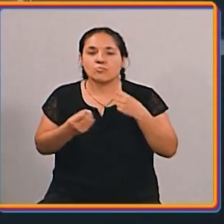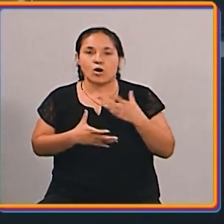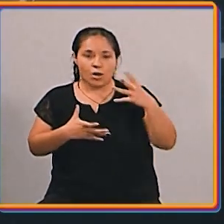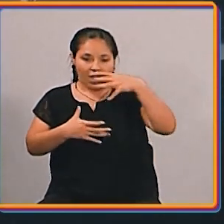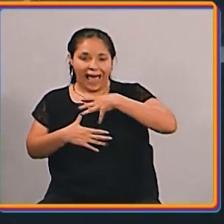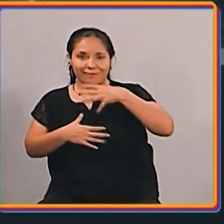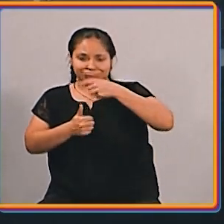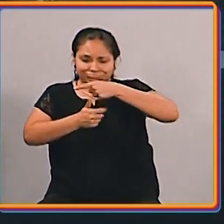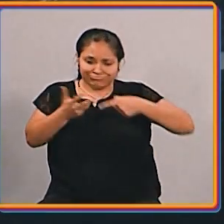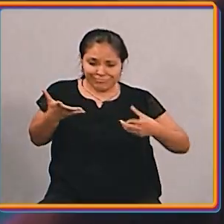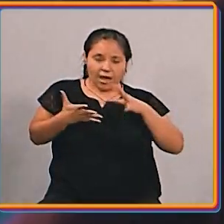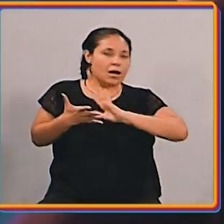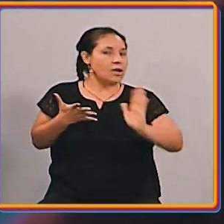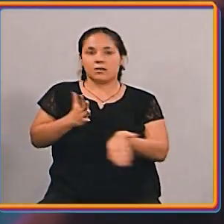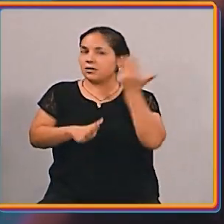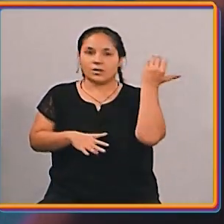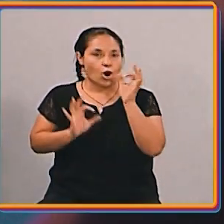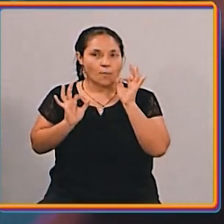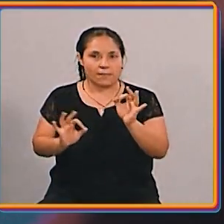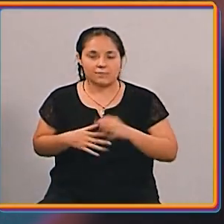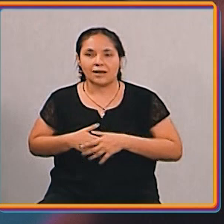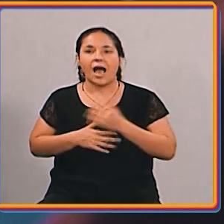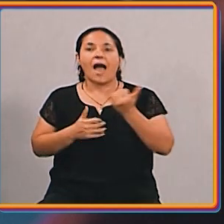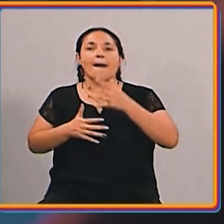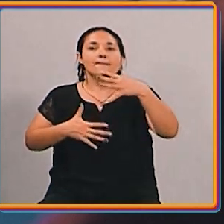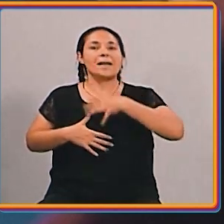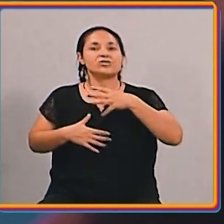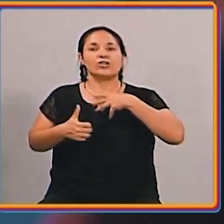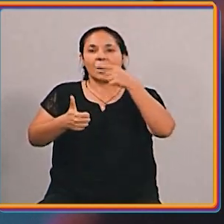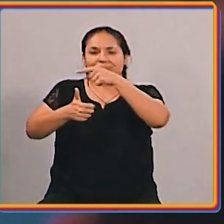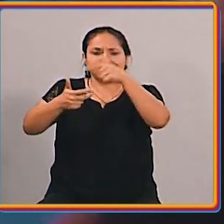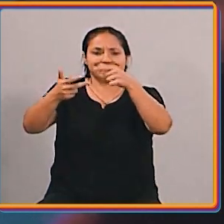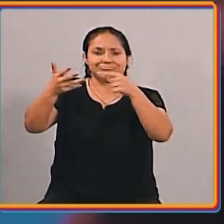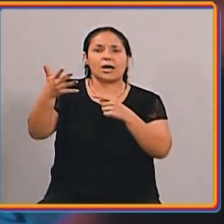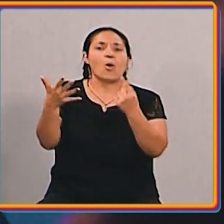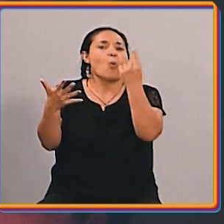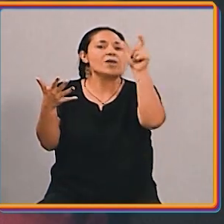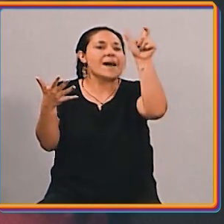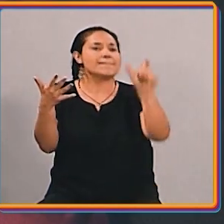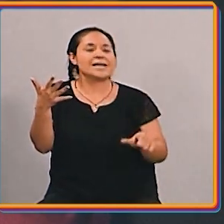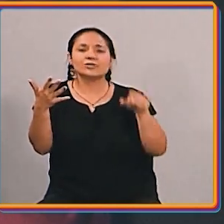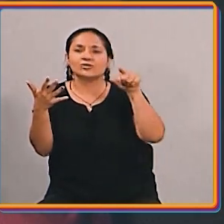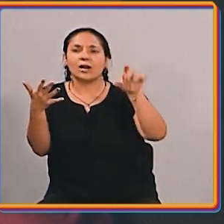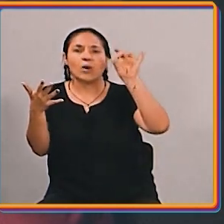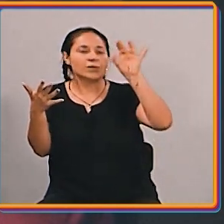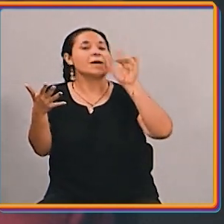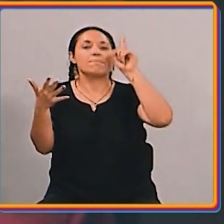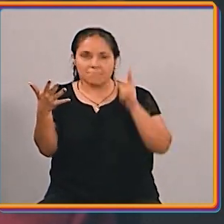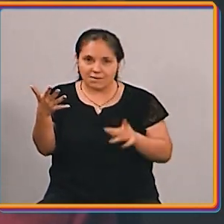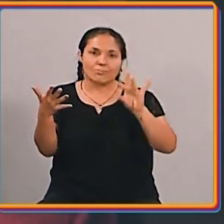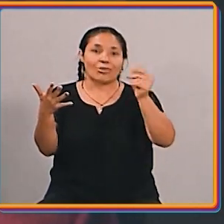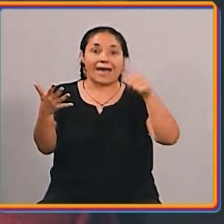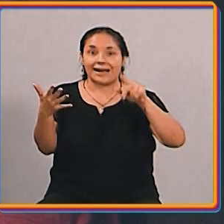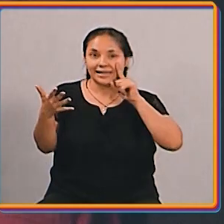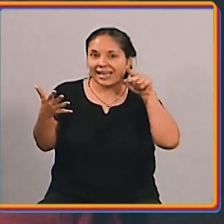En el juego representamos las distintas personalidades de Dani, menos una única persona, que en secreto será el